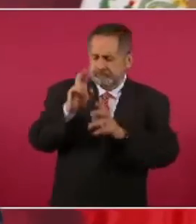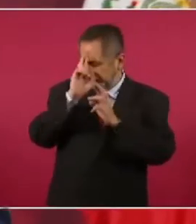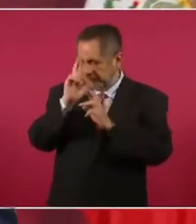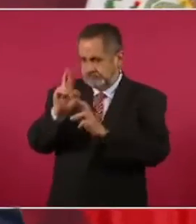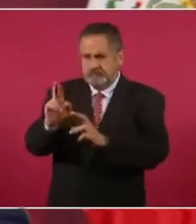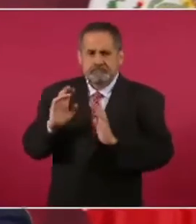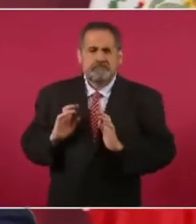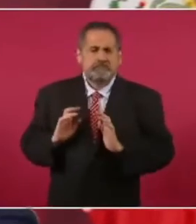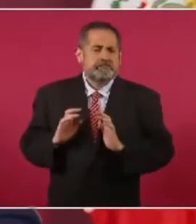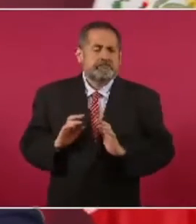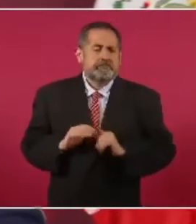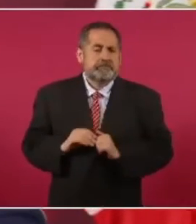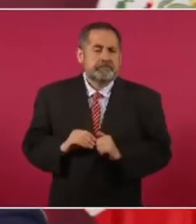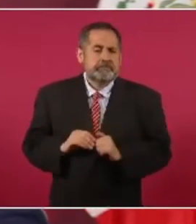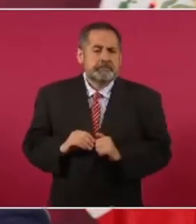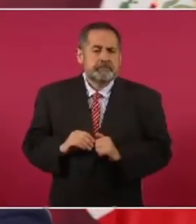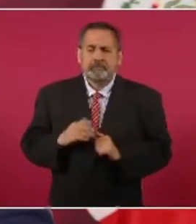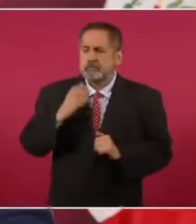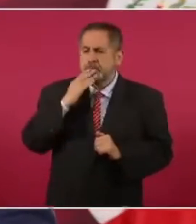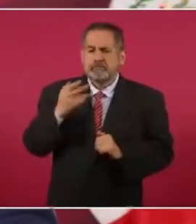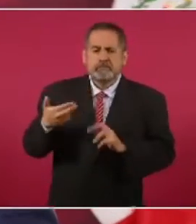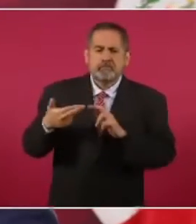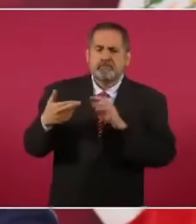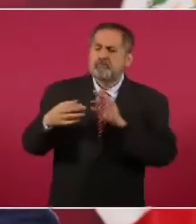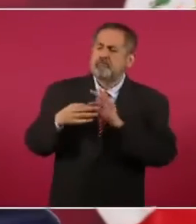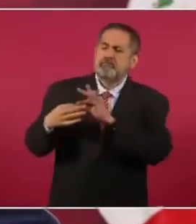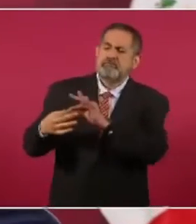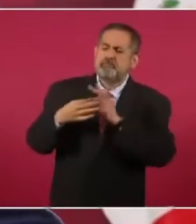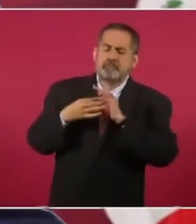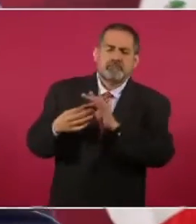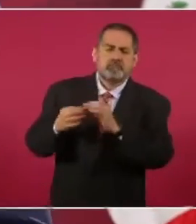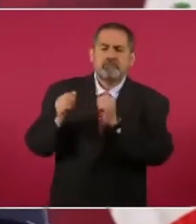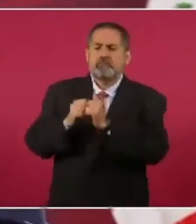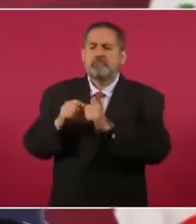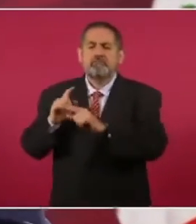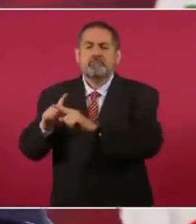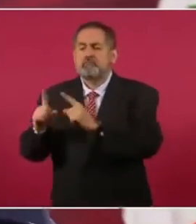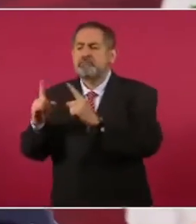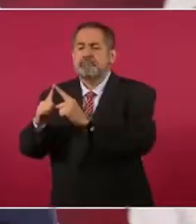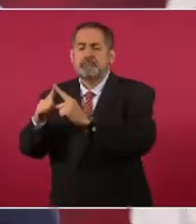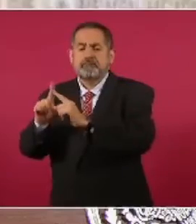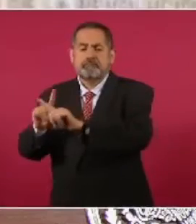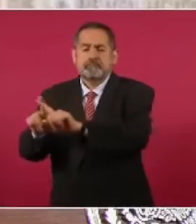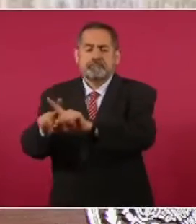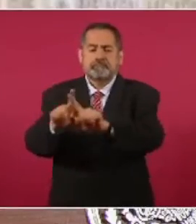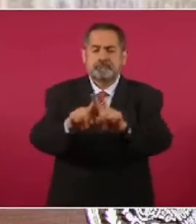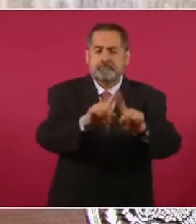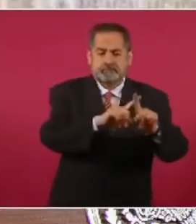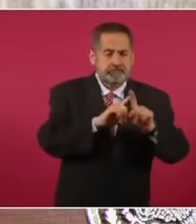Y la verdad es muy buena la relación con todas las iglesias